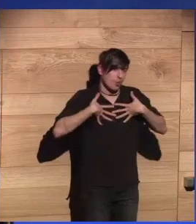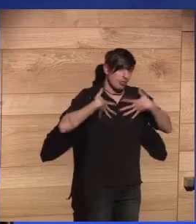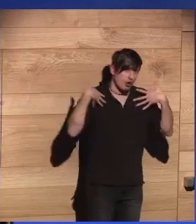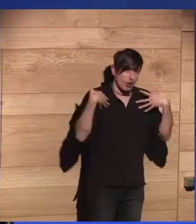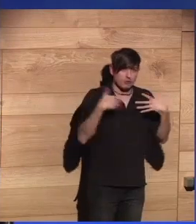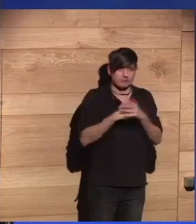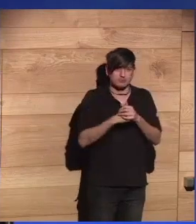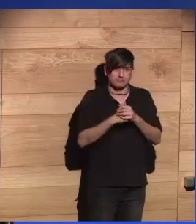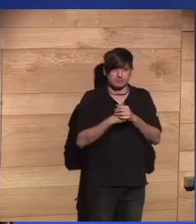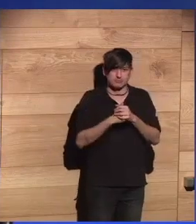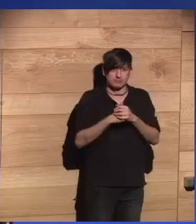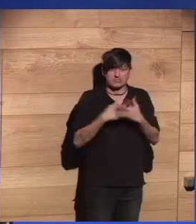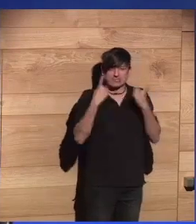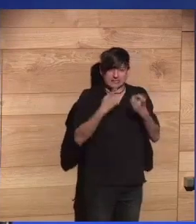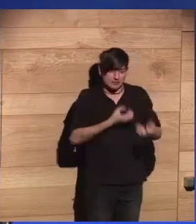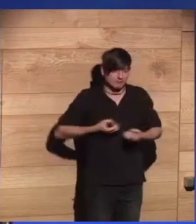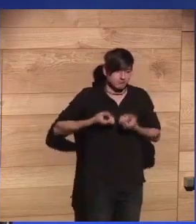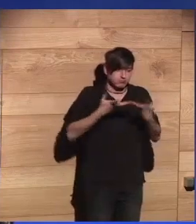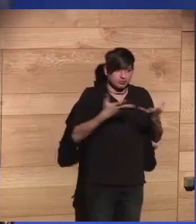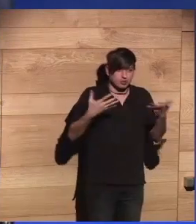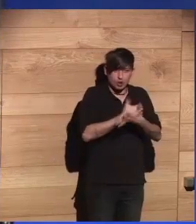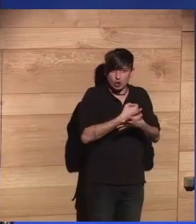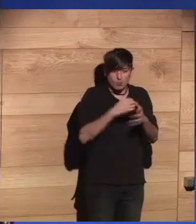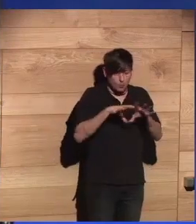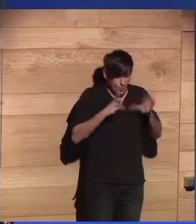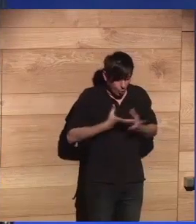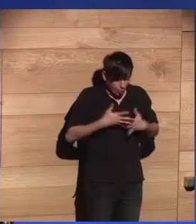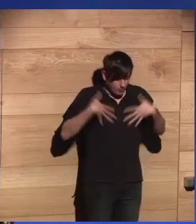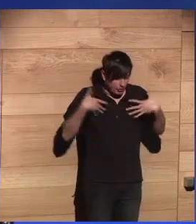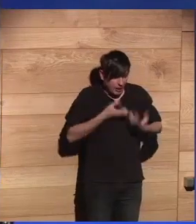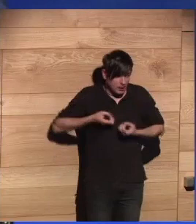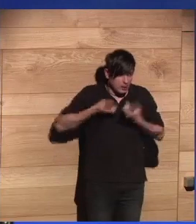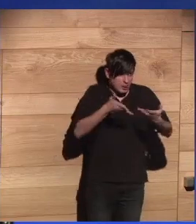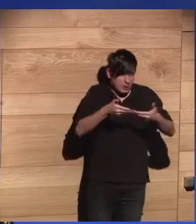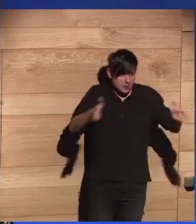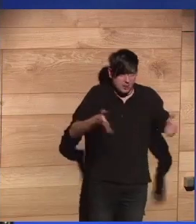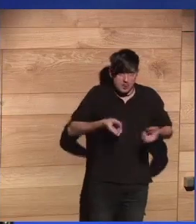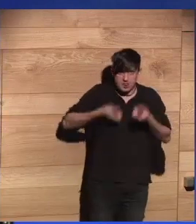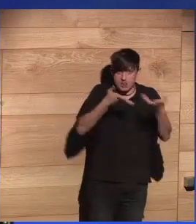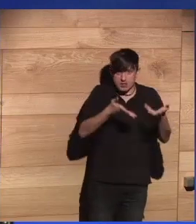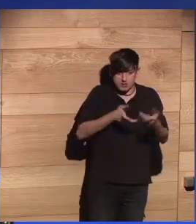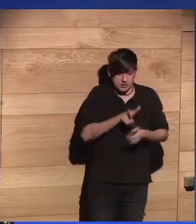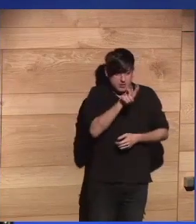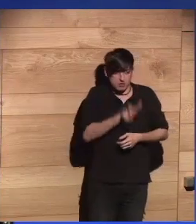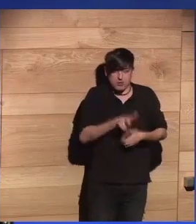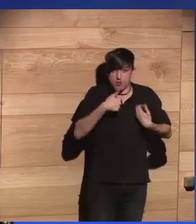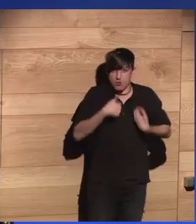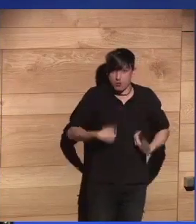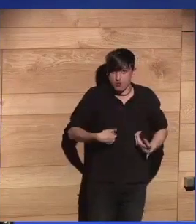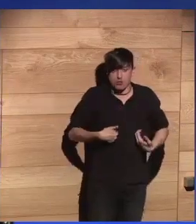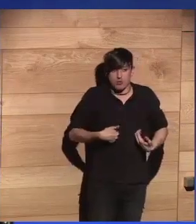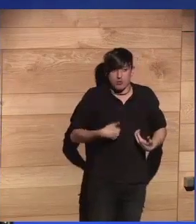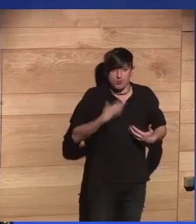el Sturm und Drang, en sacar todo ese mundo emocional del individuo,